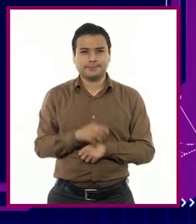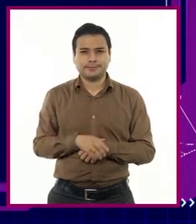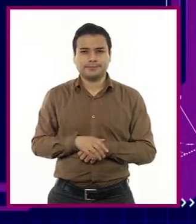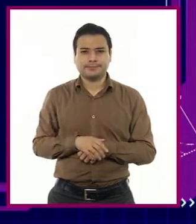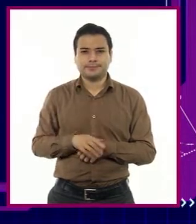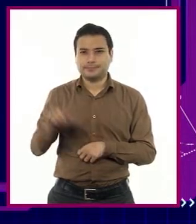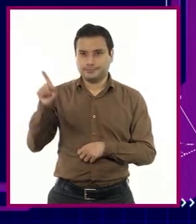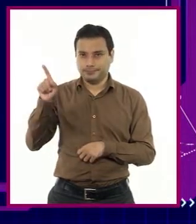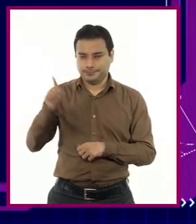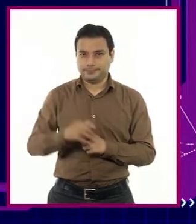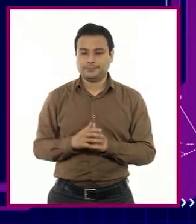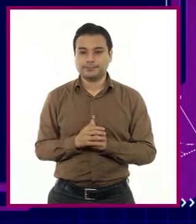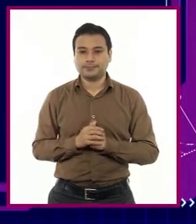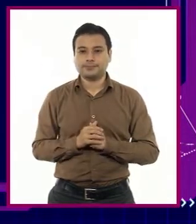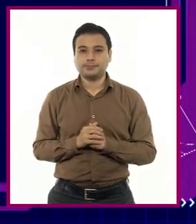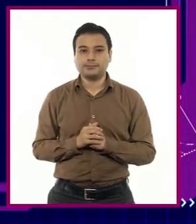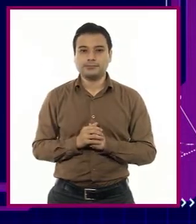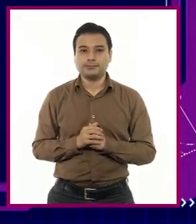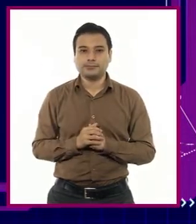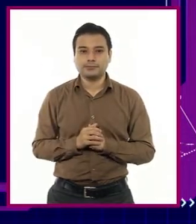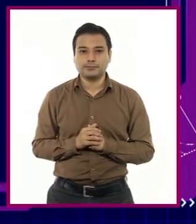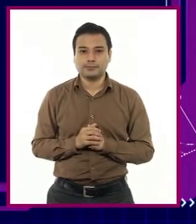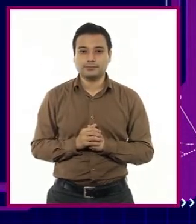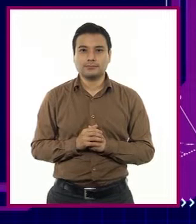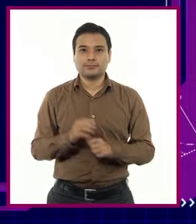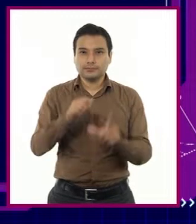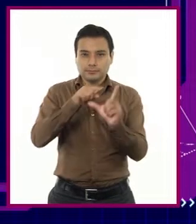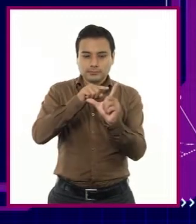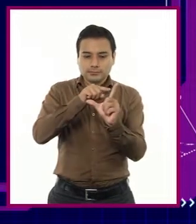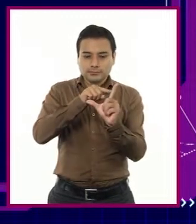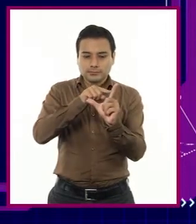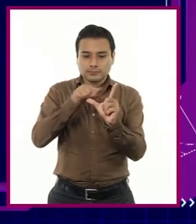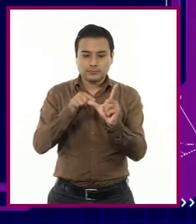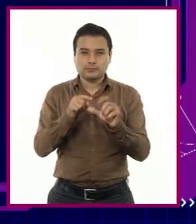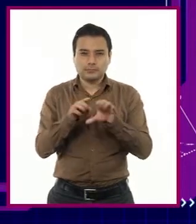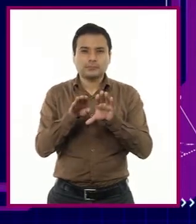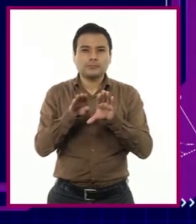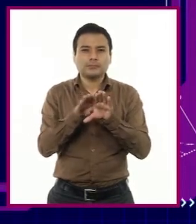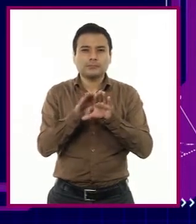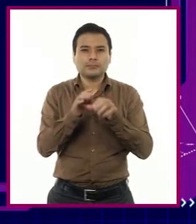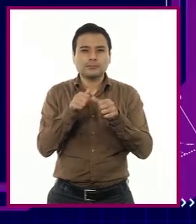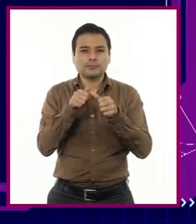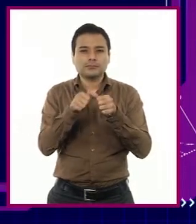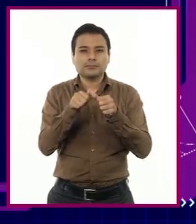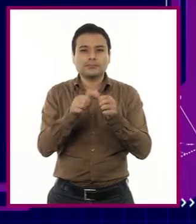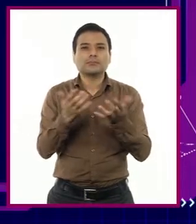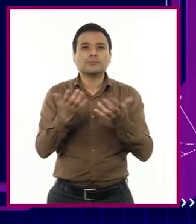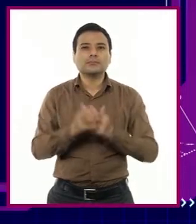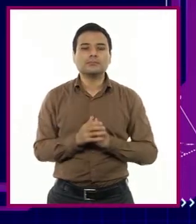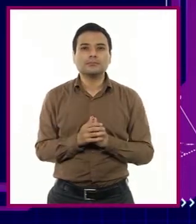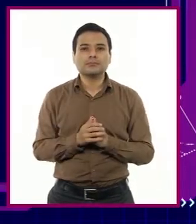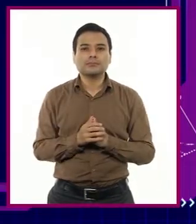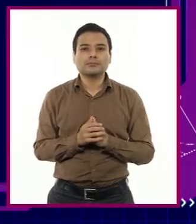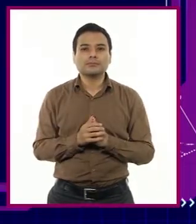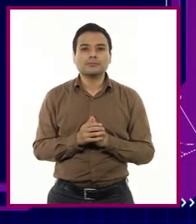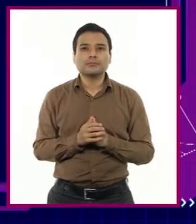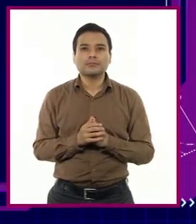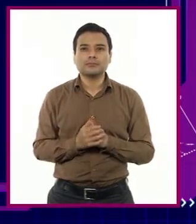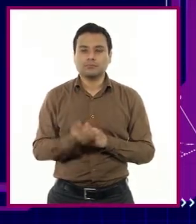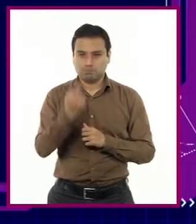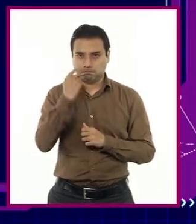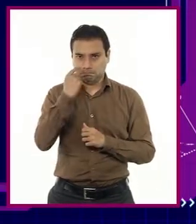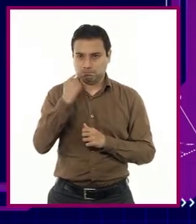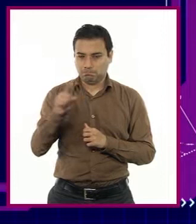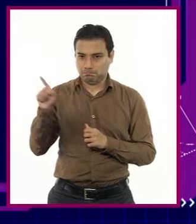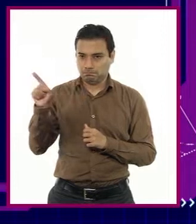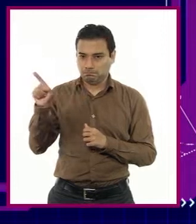segmento. Para expresar un ángulo interno se utiliza el siguiente símbolo de abertura. Para nombrar el ángulo